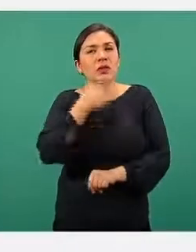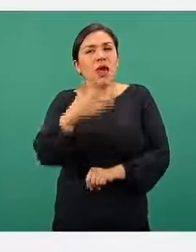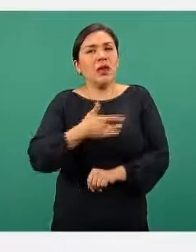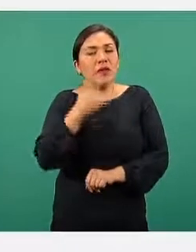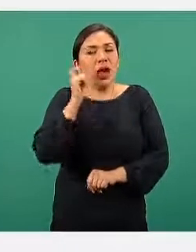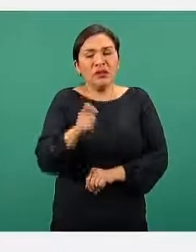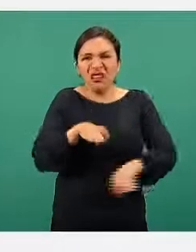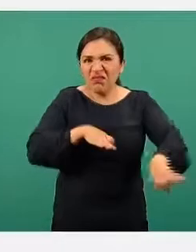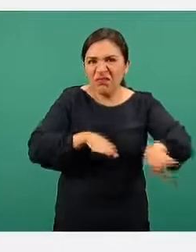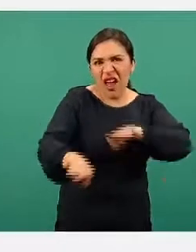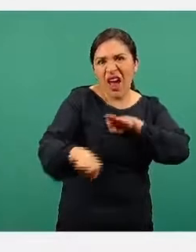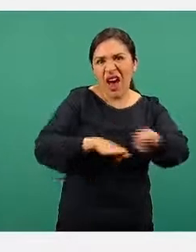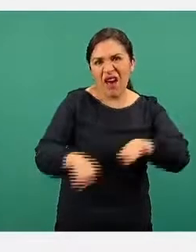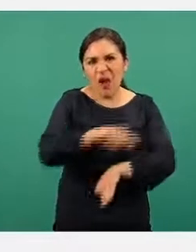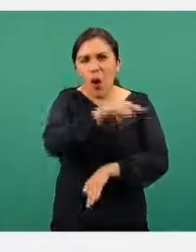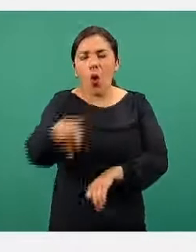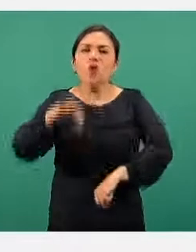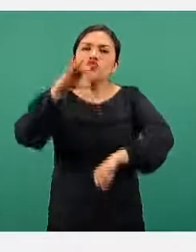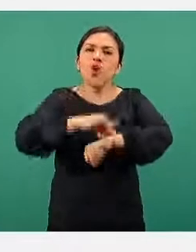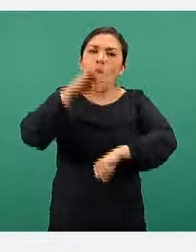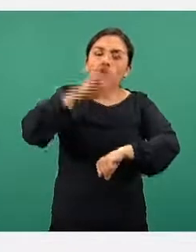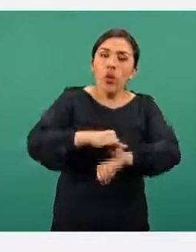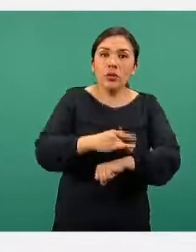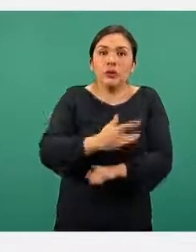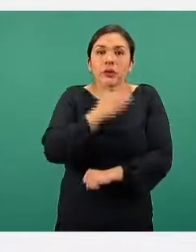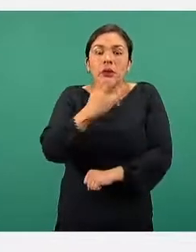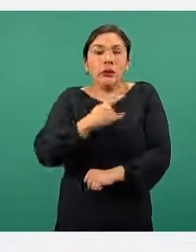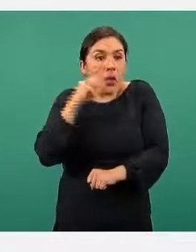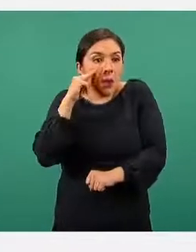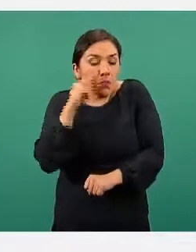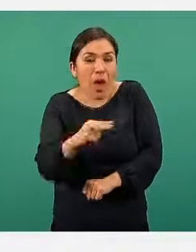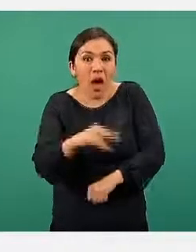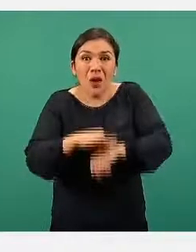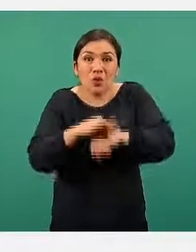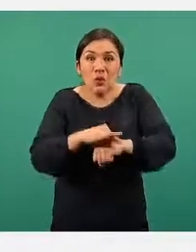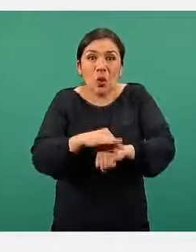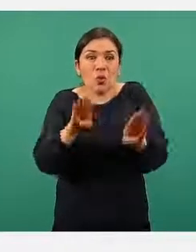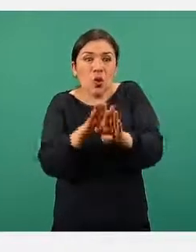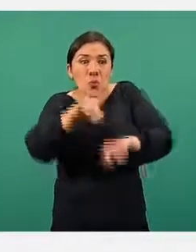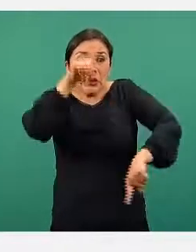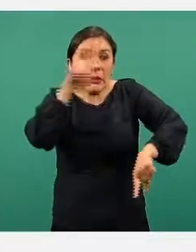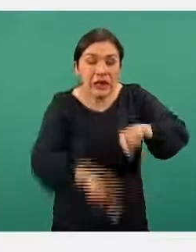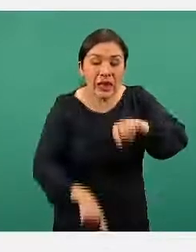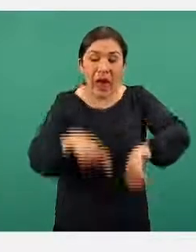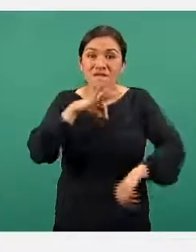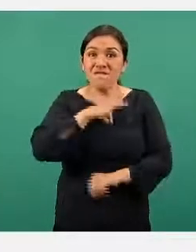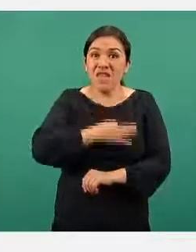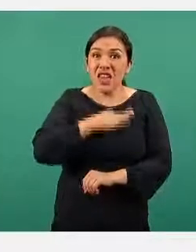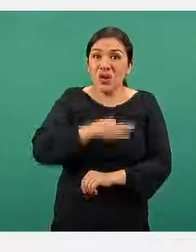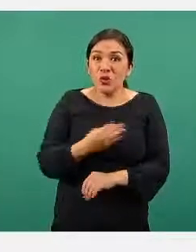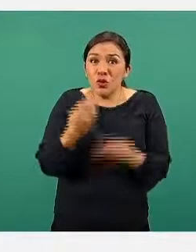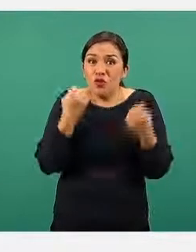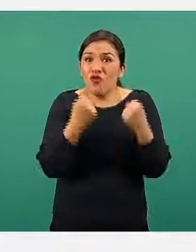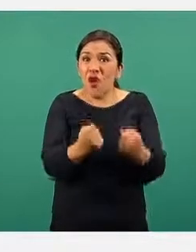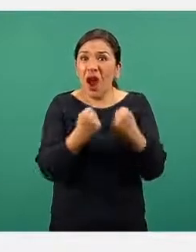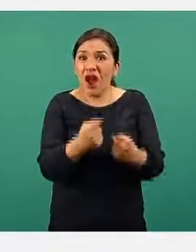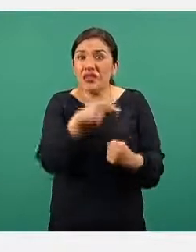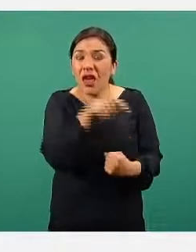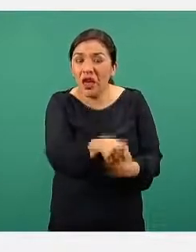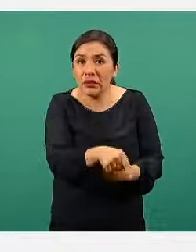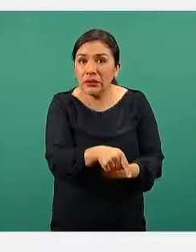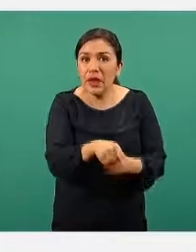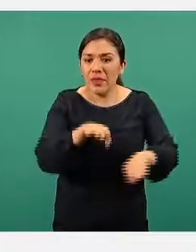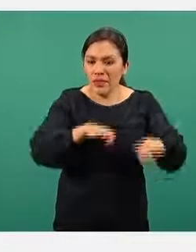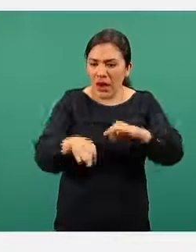trabajo como médicos, enfrentarnos al combate frontal de un virus letal y a un